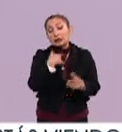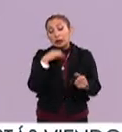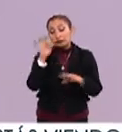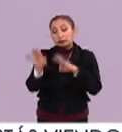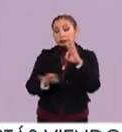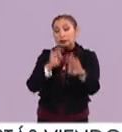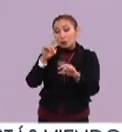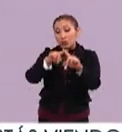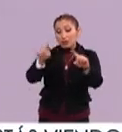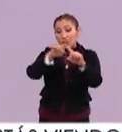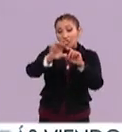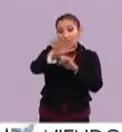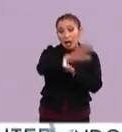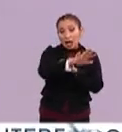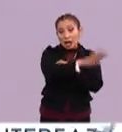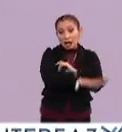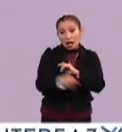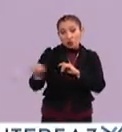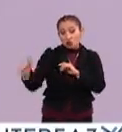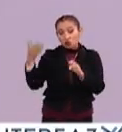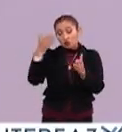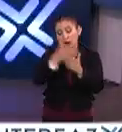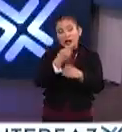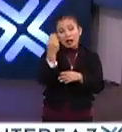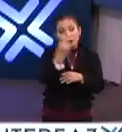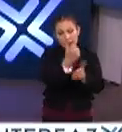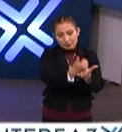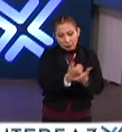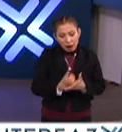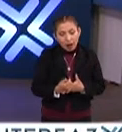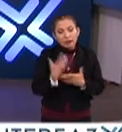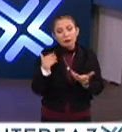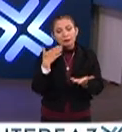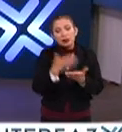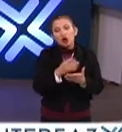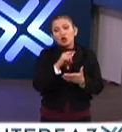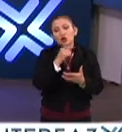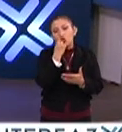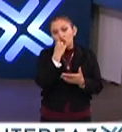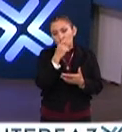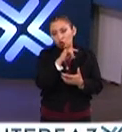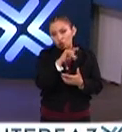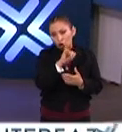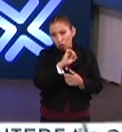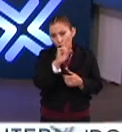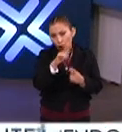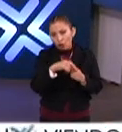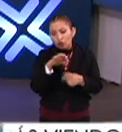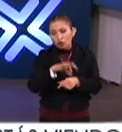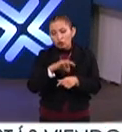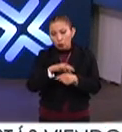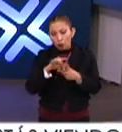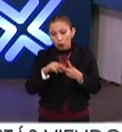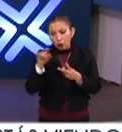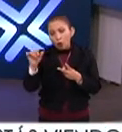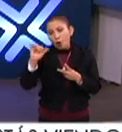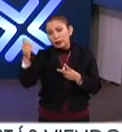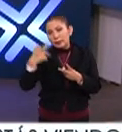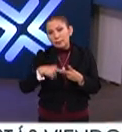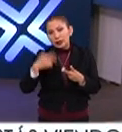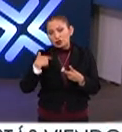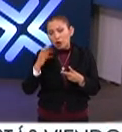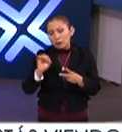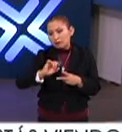abordaje multidisciplinario, donde requerimos el abordaje del nutriólogo, del médico, de alguna